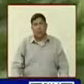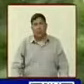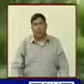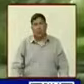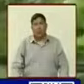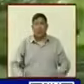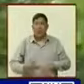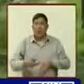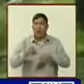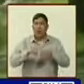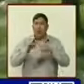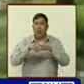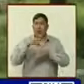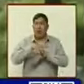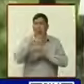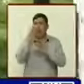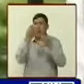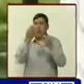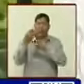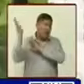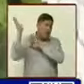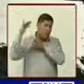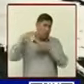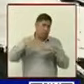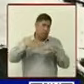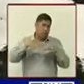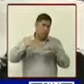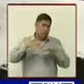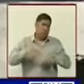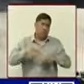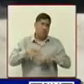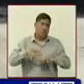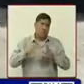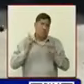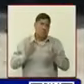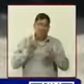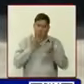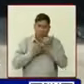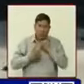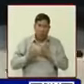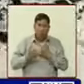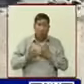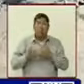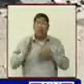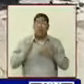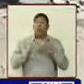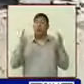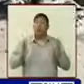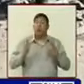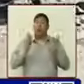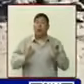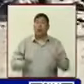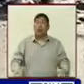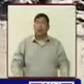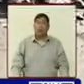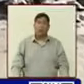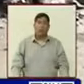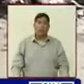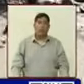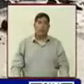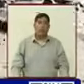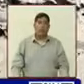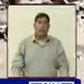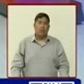Se ha ido acumulando toda la tierra que ha bajado y aquí ya no ha podido ir. Carteros, también que hacen casa, ahí.